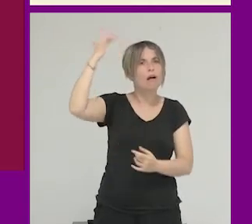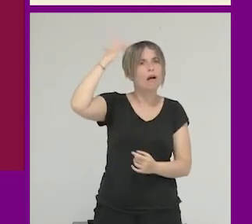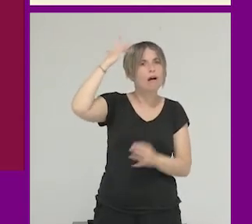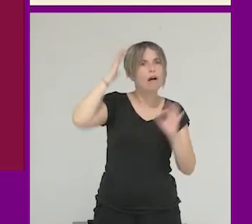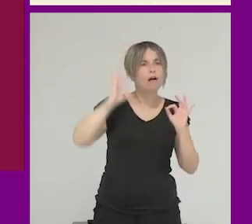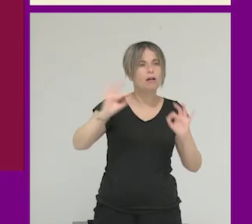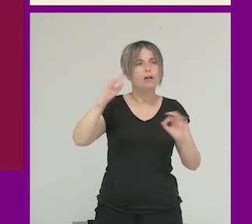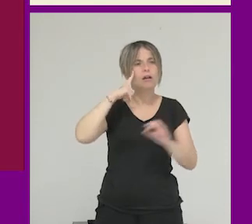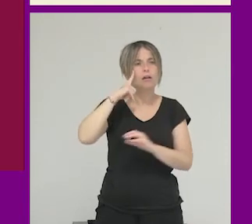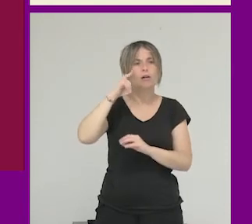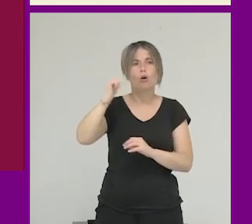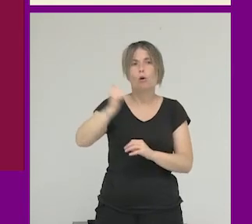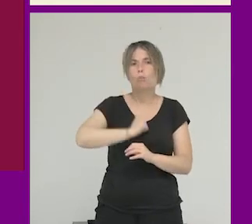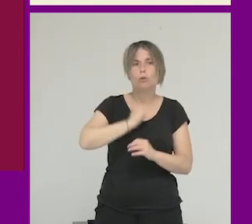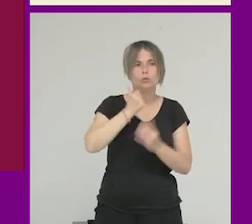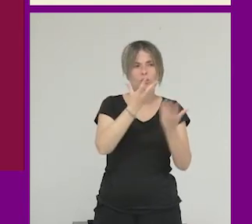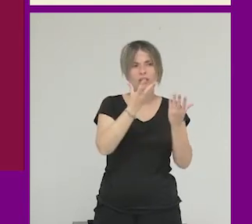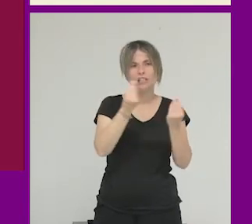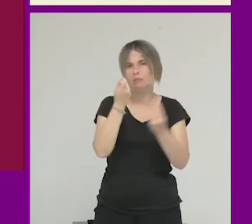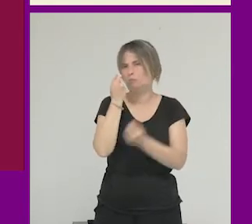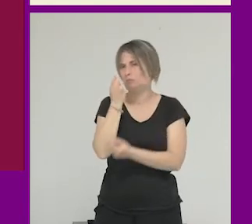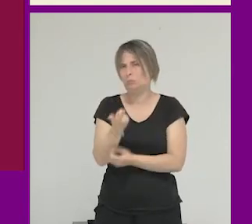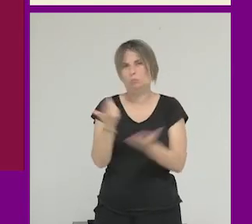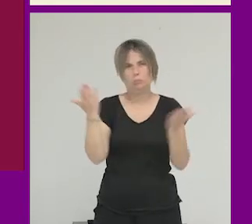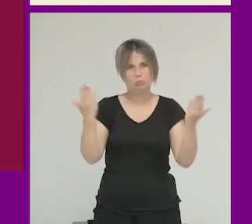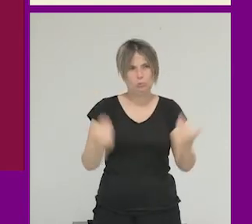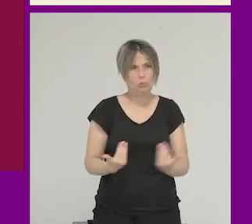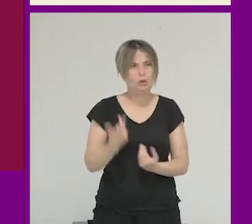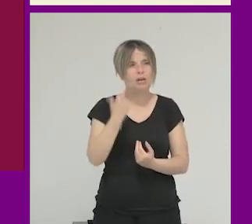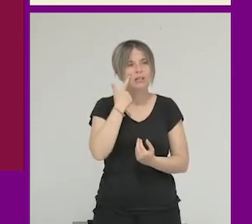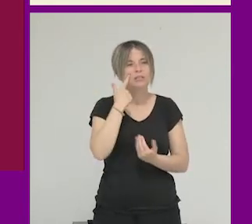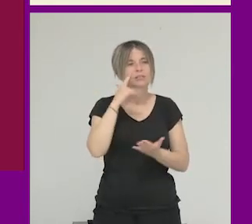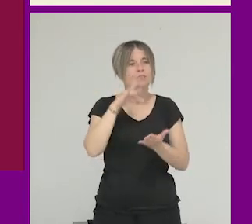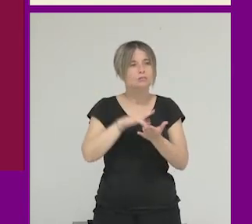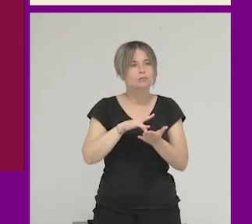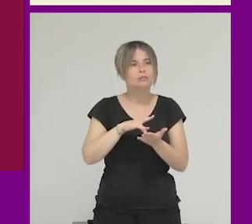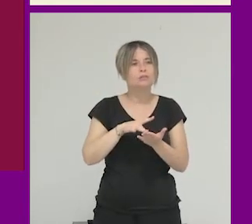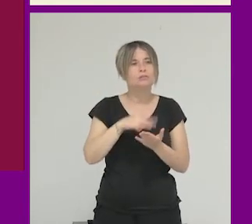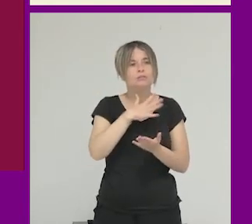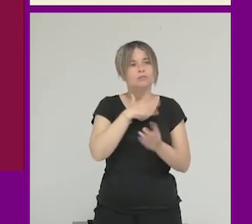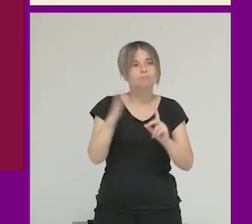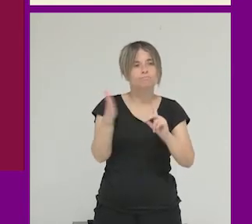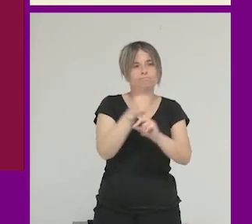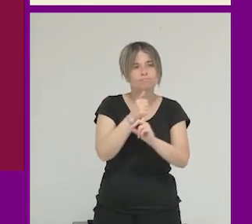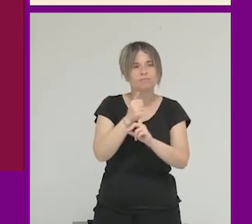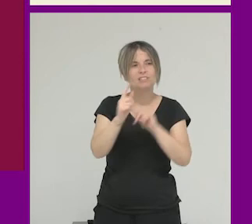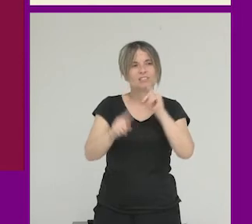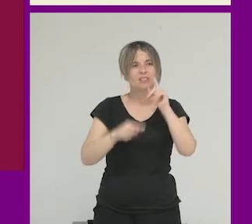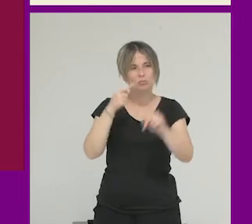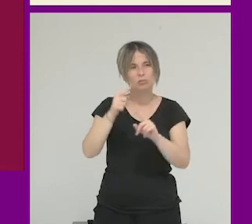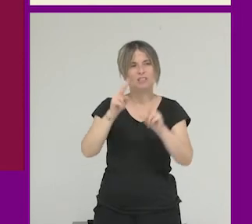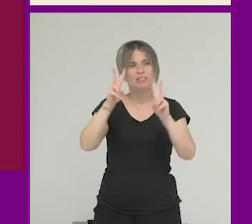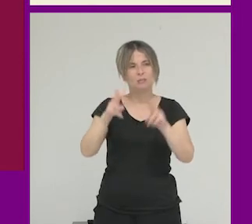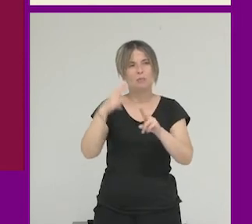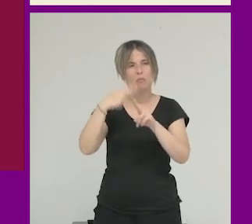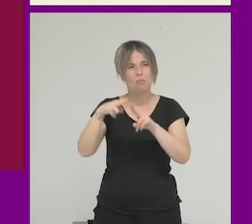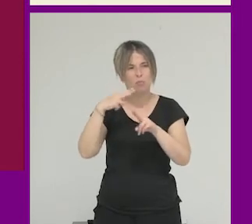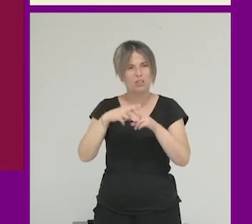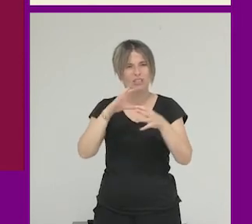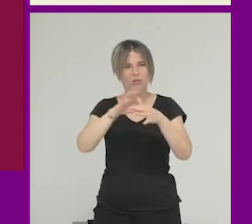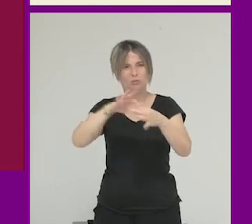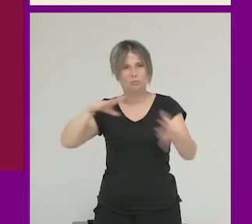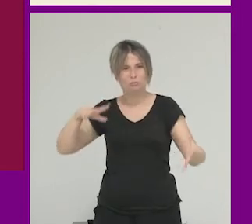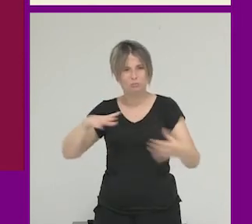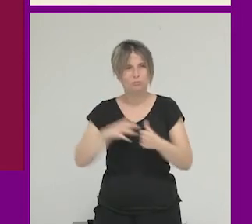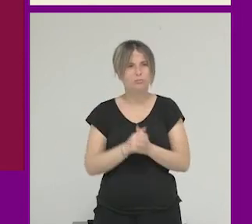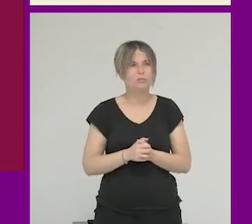bueno, aukera asko, eta dazenak gainera edo topatu ditudanak daudela nahiko despolitizatuak. Eta nabil ikusten